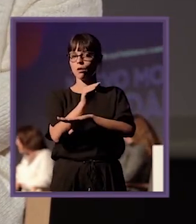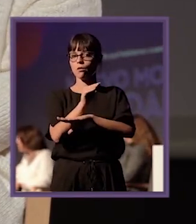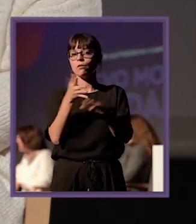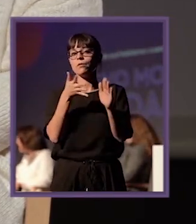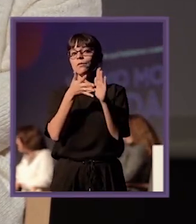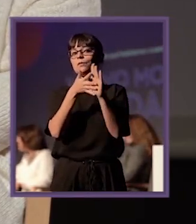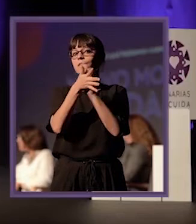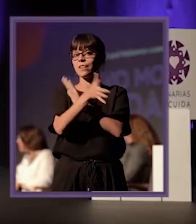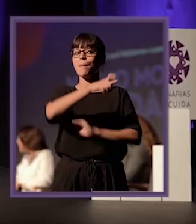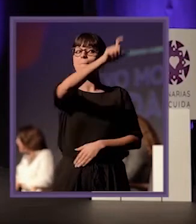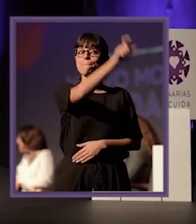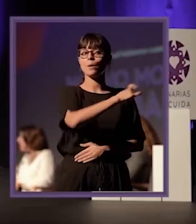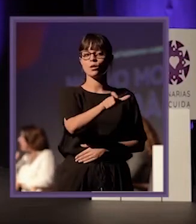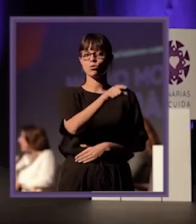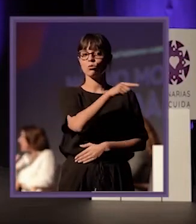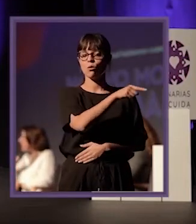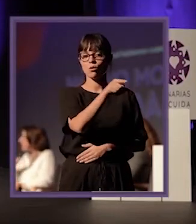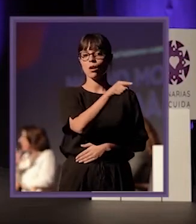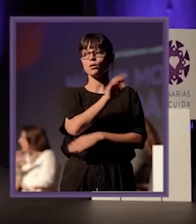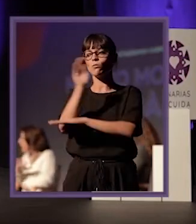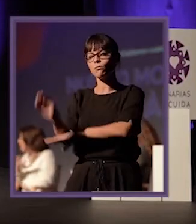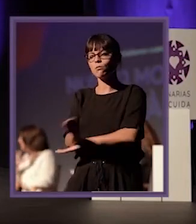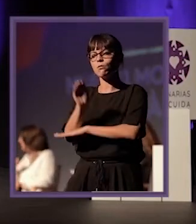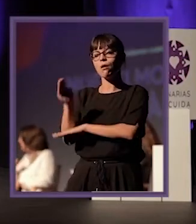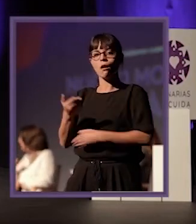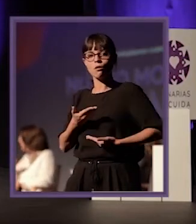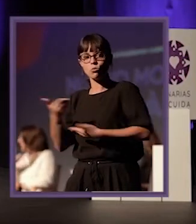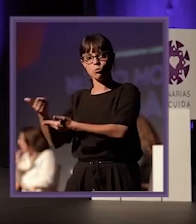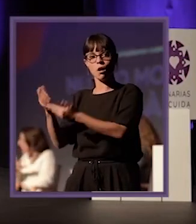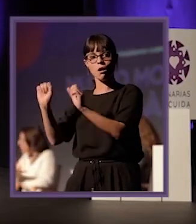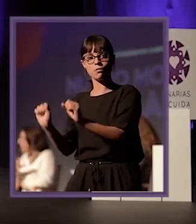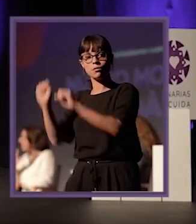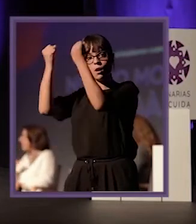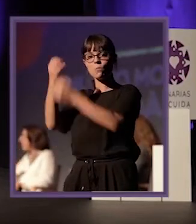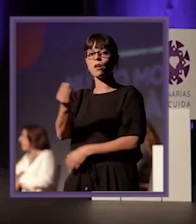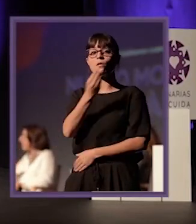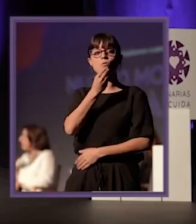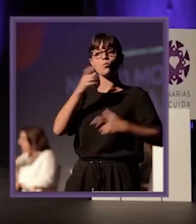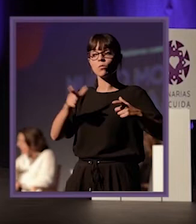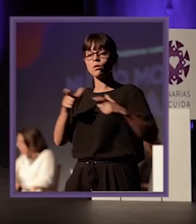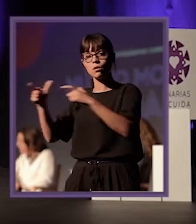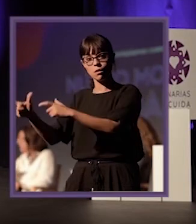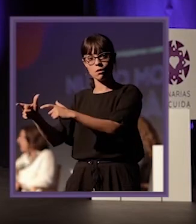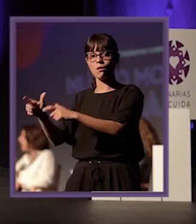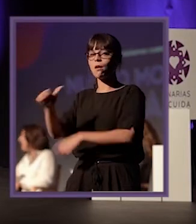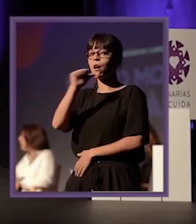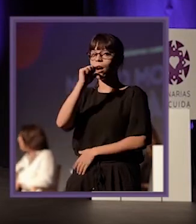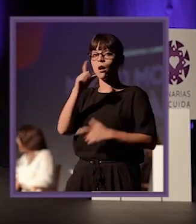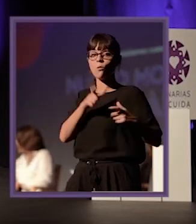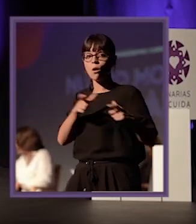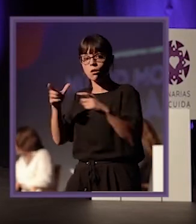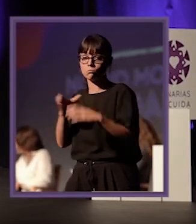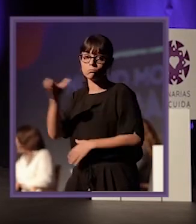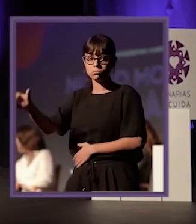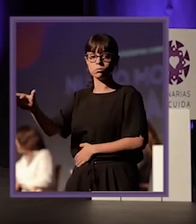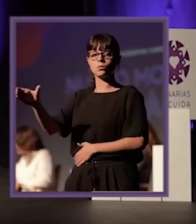alguienes tomaron el tiempo suficiente para poner a esa persona a salvo, proveerle de alimentos, proveerles de la bebida,